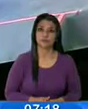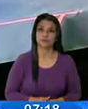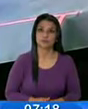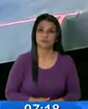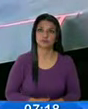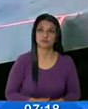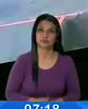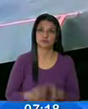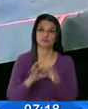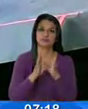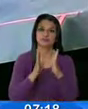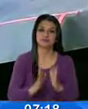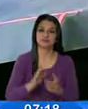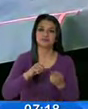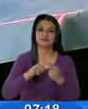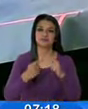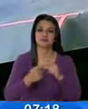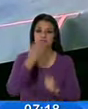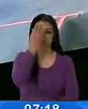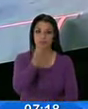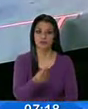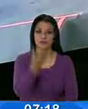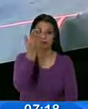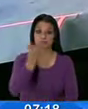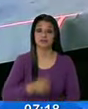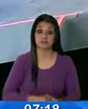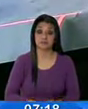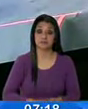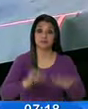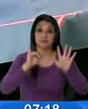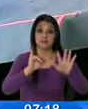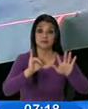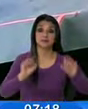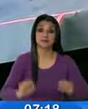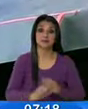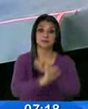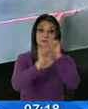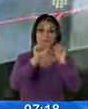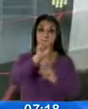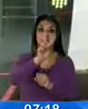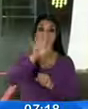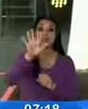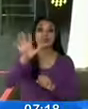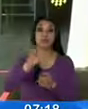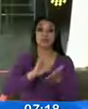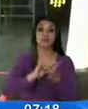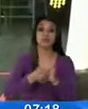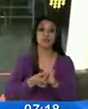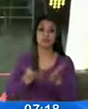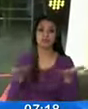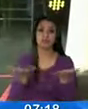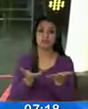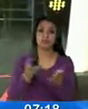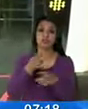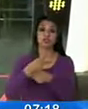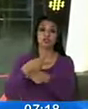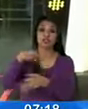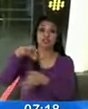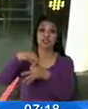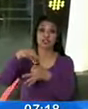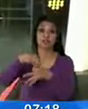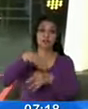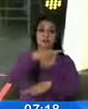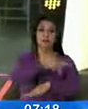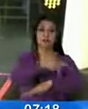Roberto, amigos, que tengan un excelente día. A las 6:25 de la mañana, en la Delegación Provincial Electoral de Pichincha, las autoridades del